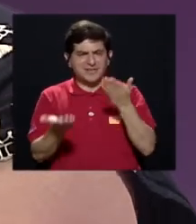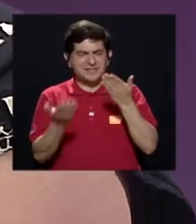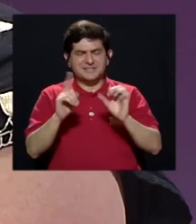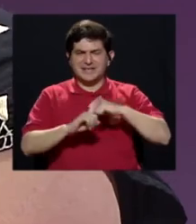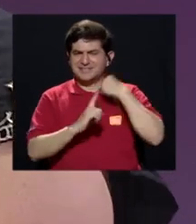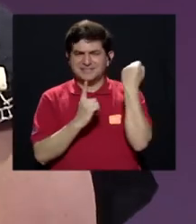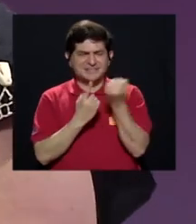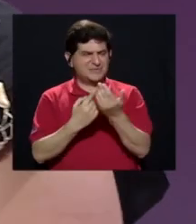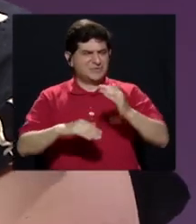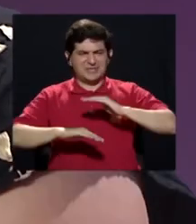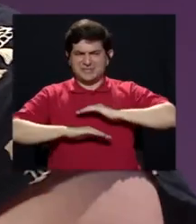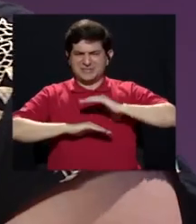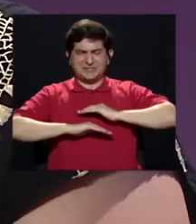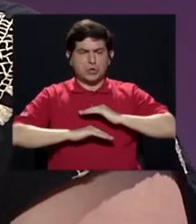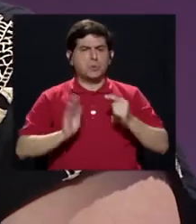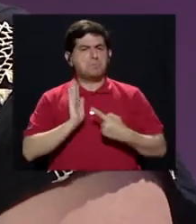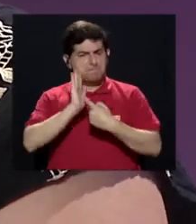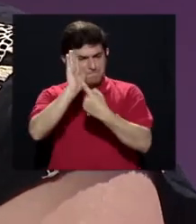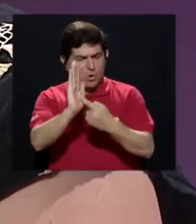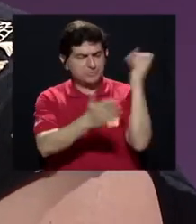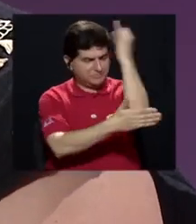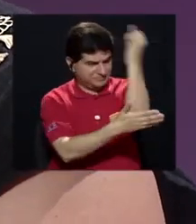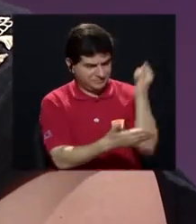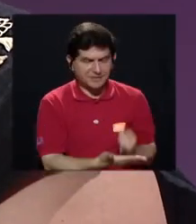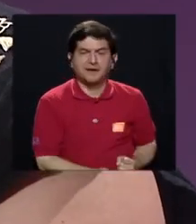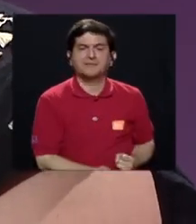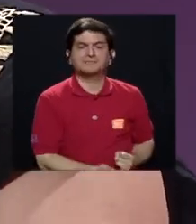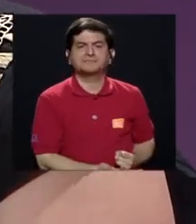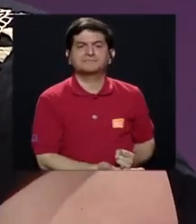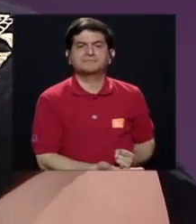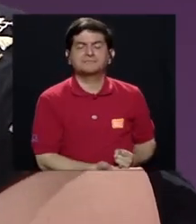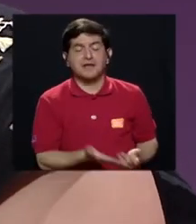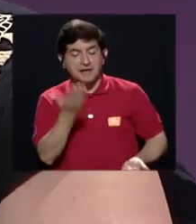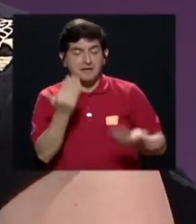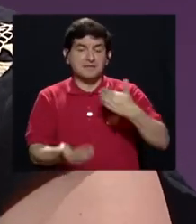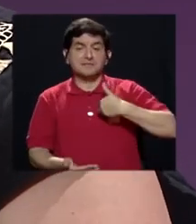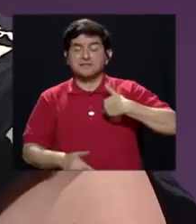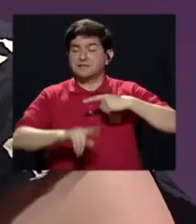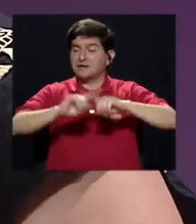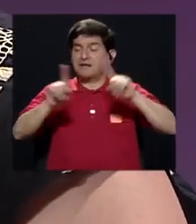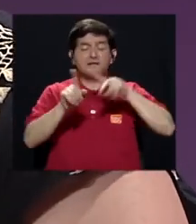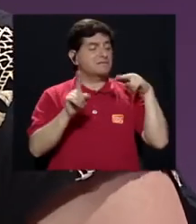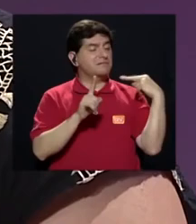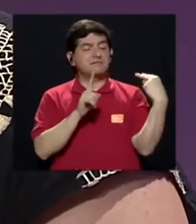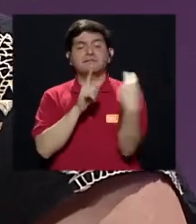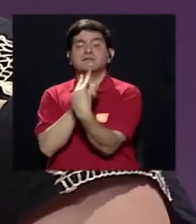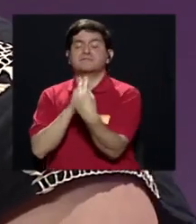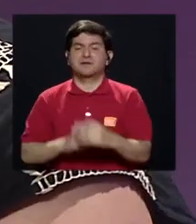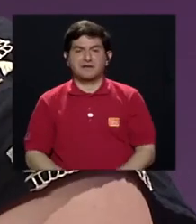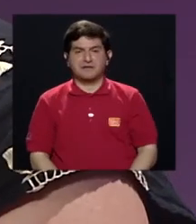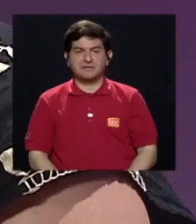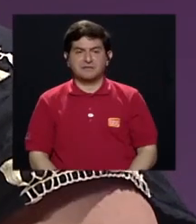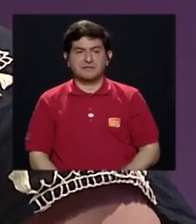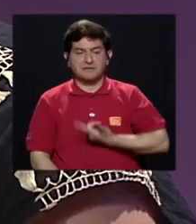disconformidades que plasmamos en nuestro arte, ¿verdad? Que aunque tengamos múltiples perspectivas de ver las cosas, vemos